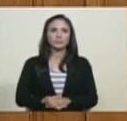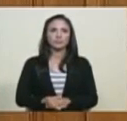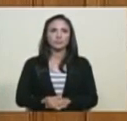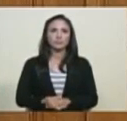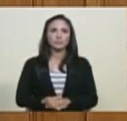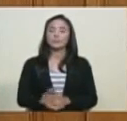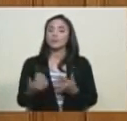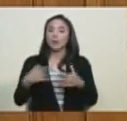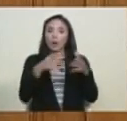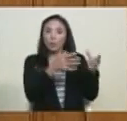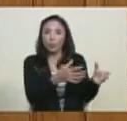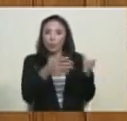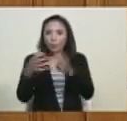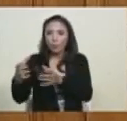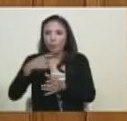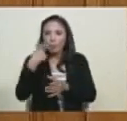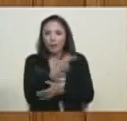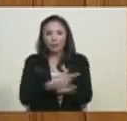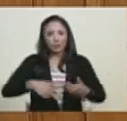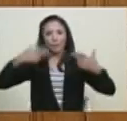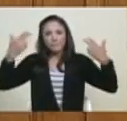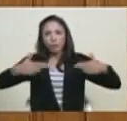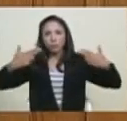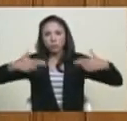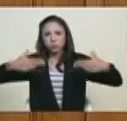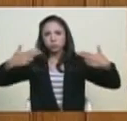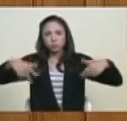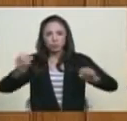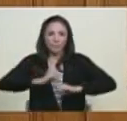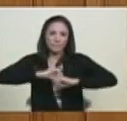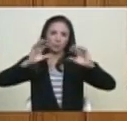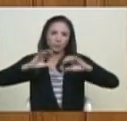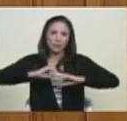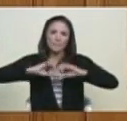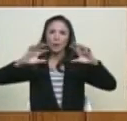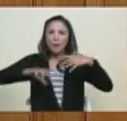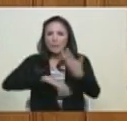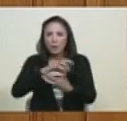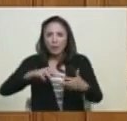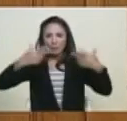que los oponentes políticos se maten con metralla, con balas, con bombas, con sicarios.